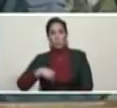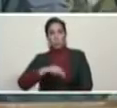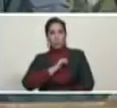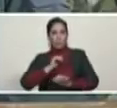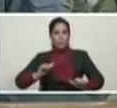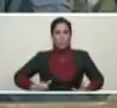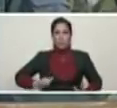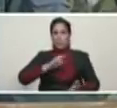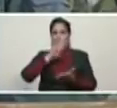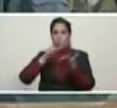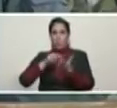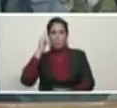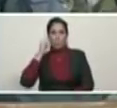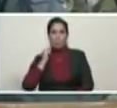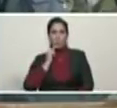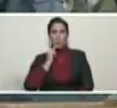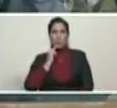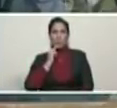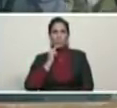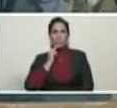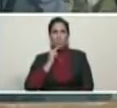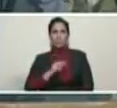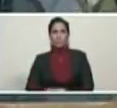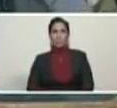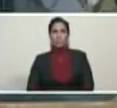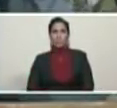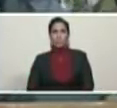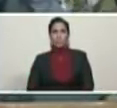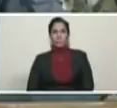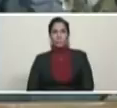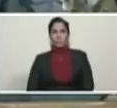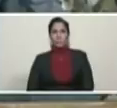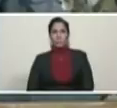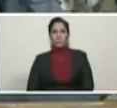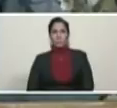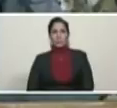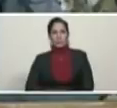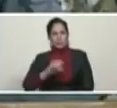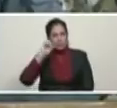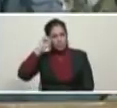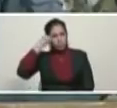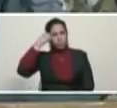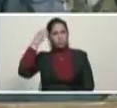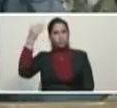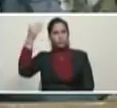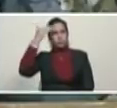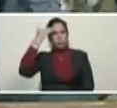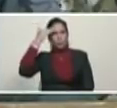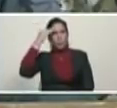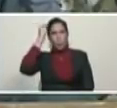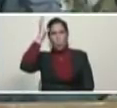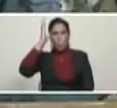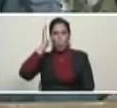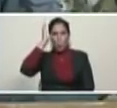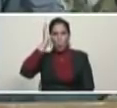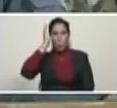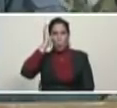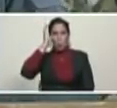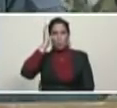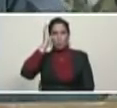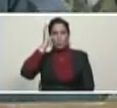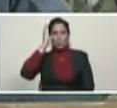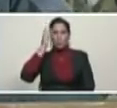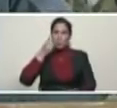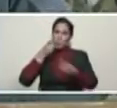Armada Nacional Bolivariana, refrescar el conocimiento en la letra, en el discurso, en